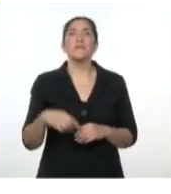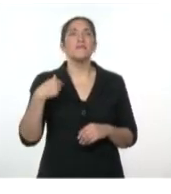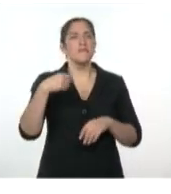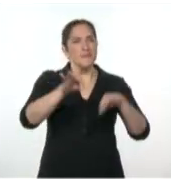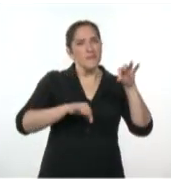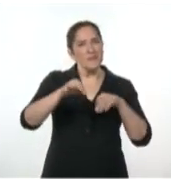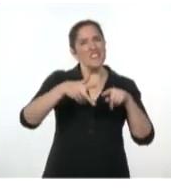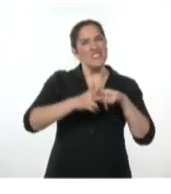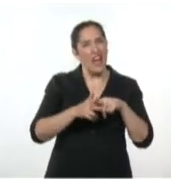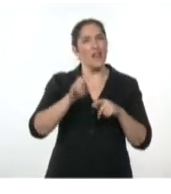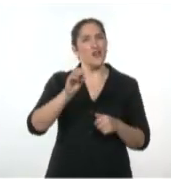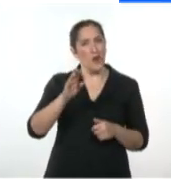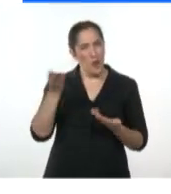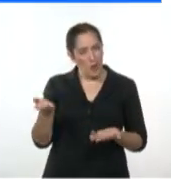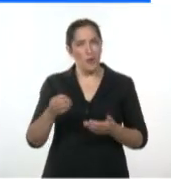la...